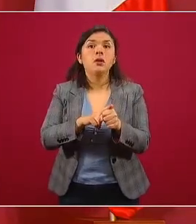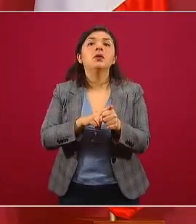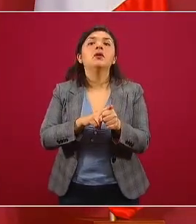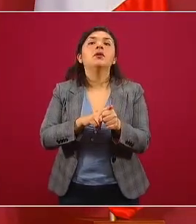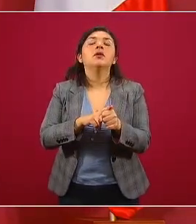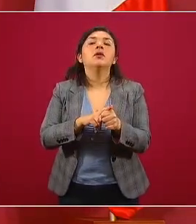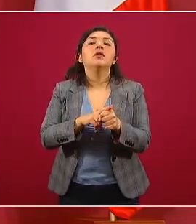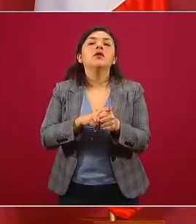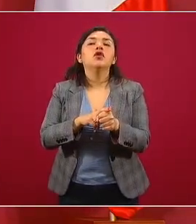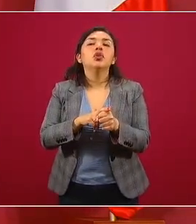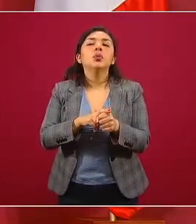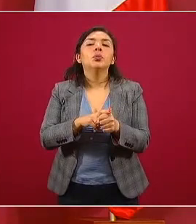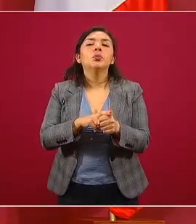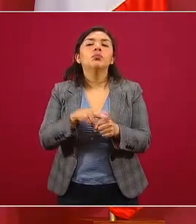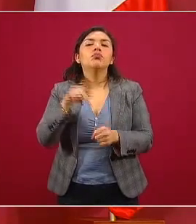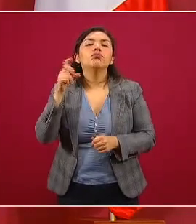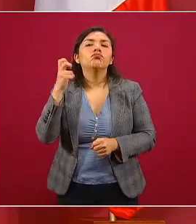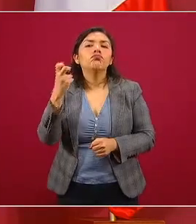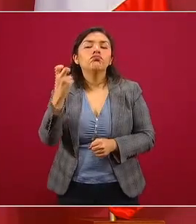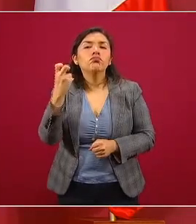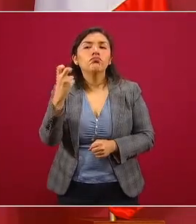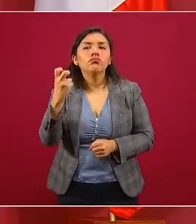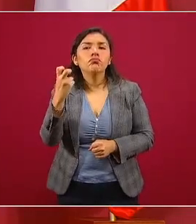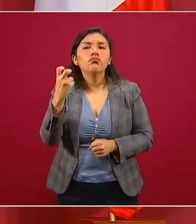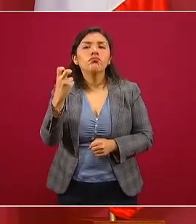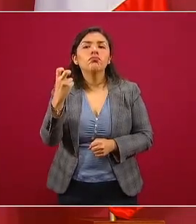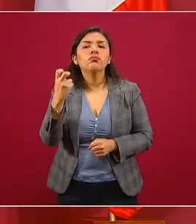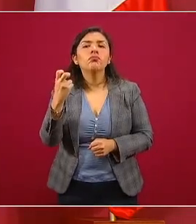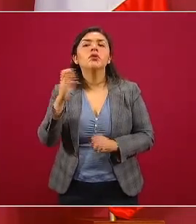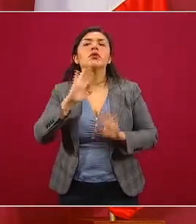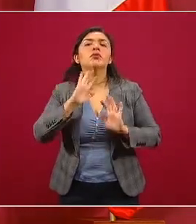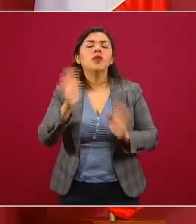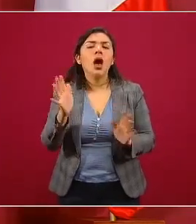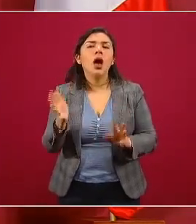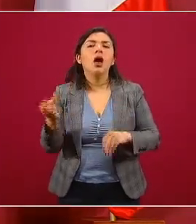vez lo tomó